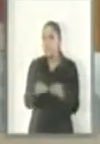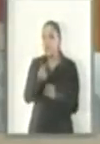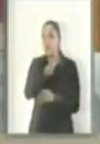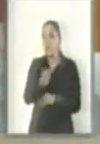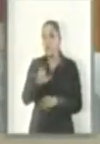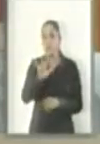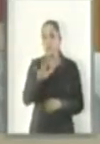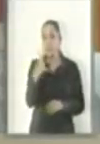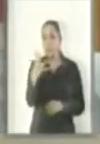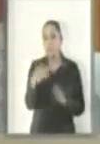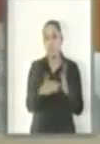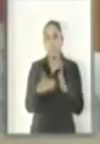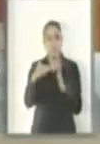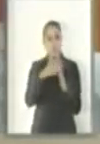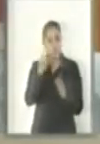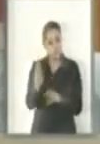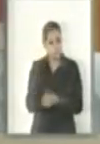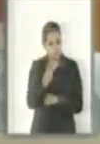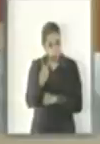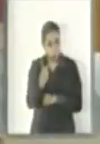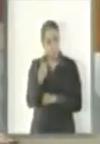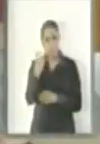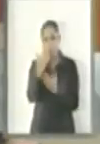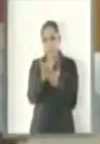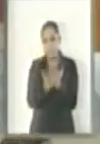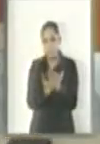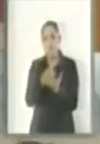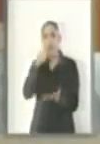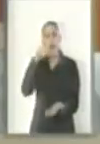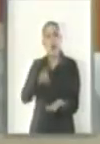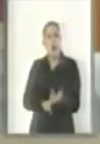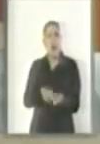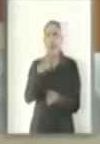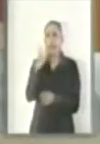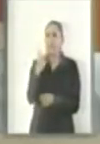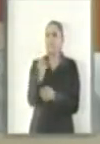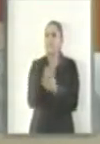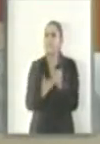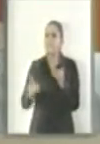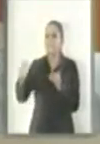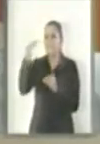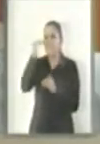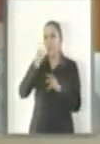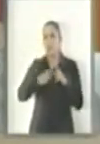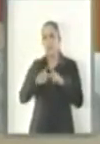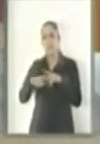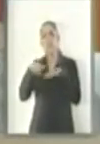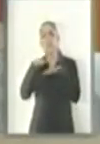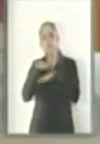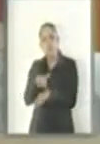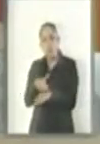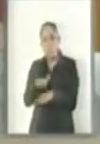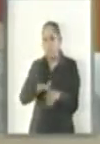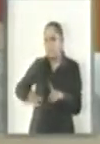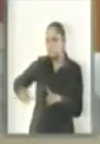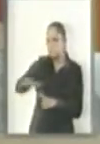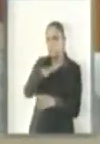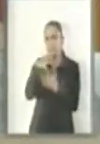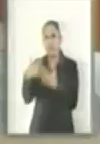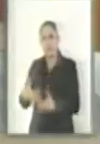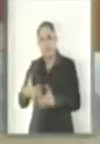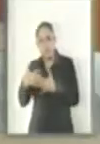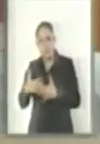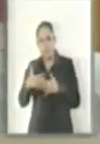millones de dólares, cantidad muy inferior al costo real de las plantas de proceso, de